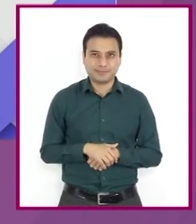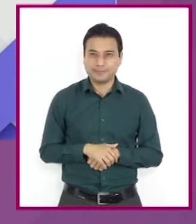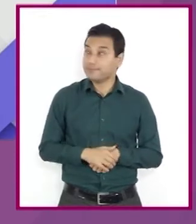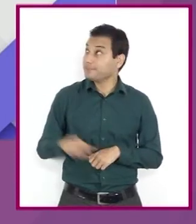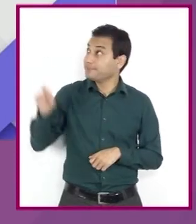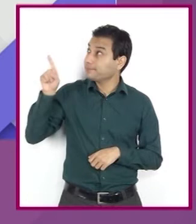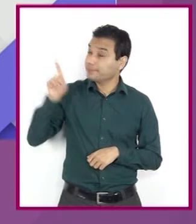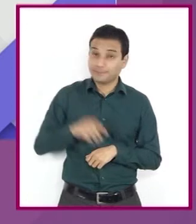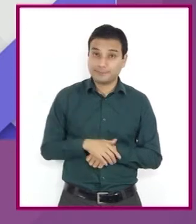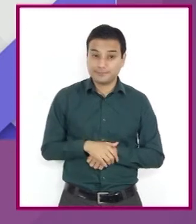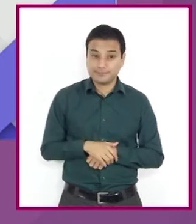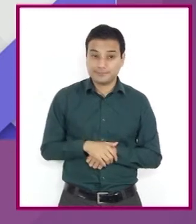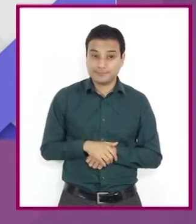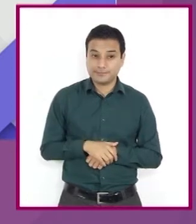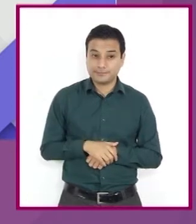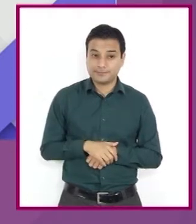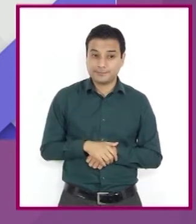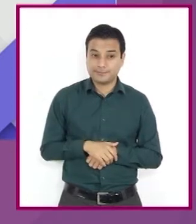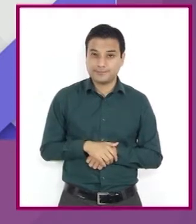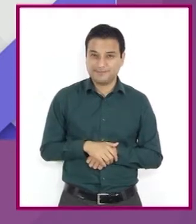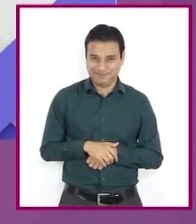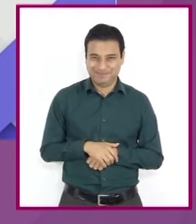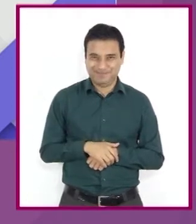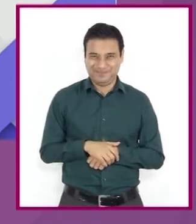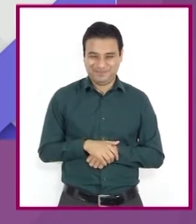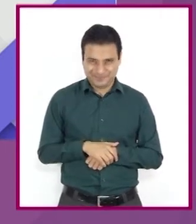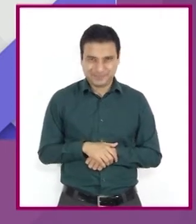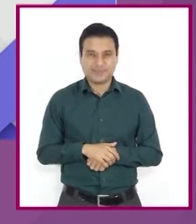empaques con atmósferas modificadas,